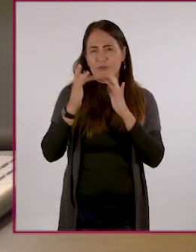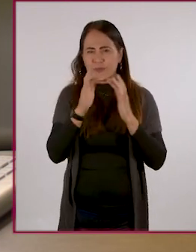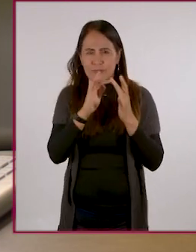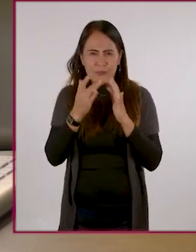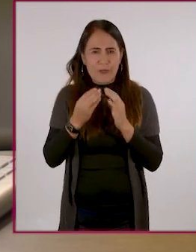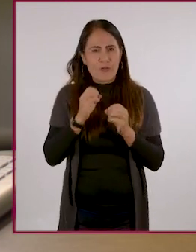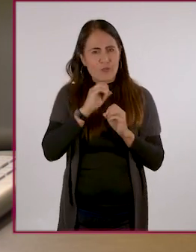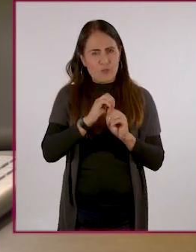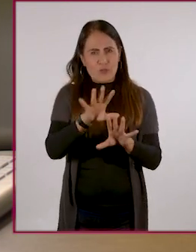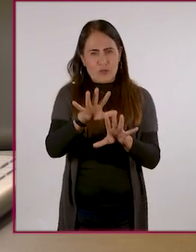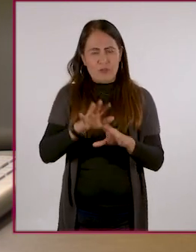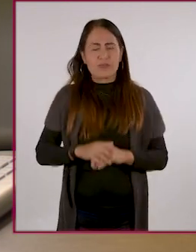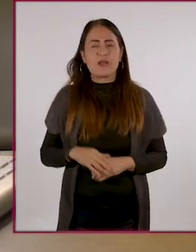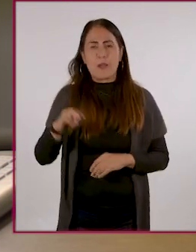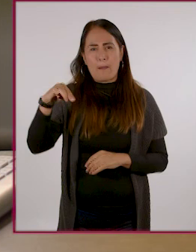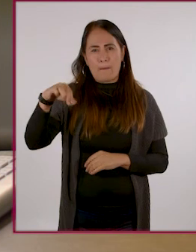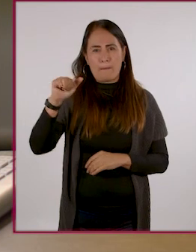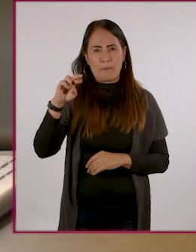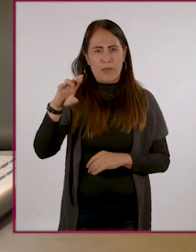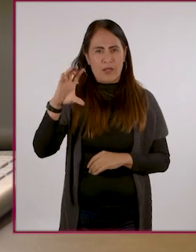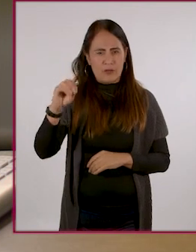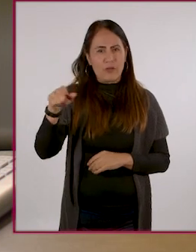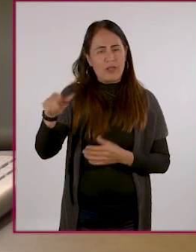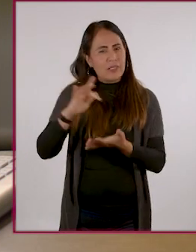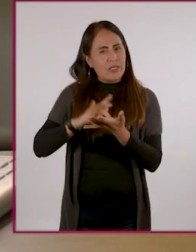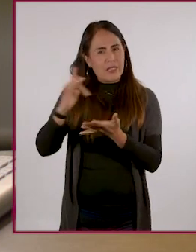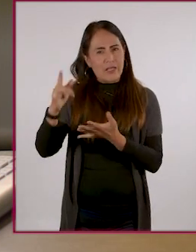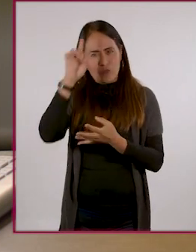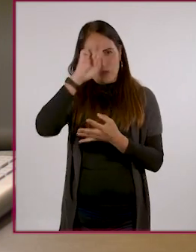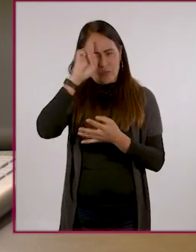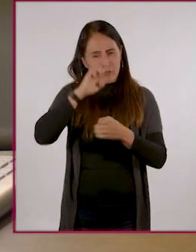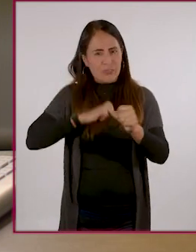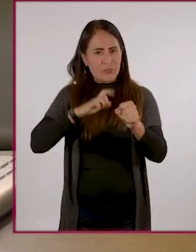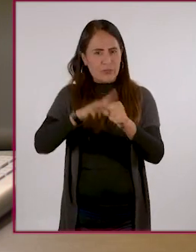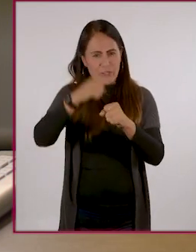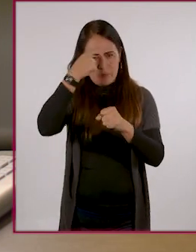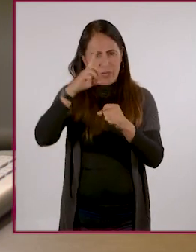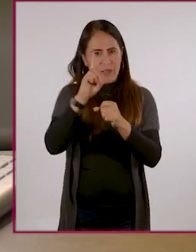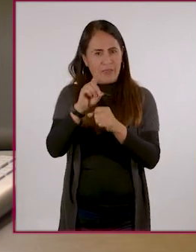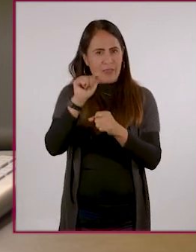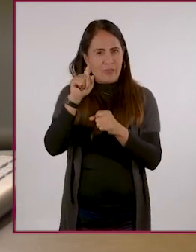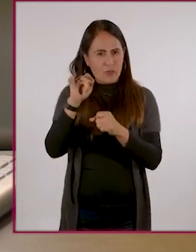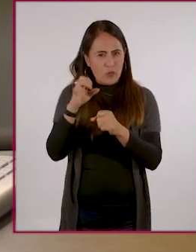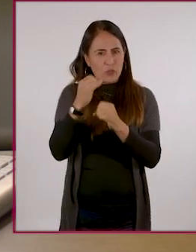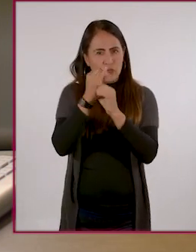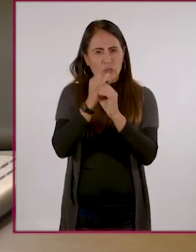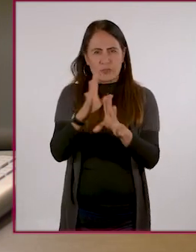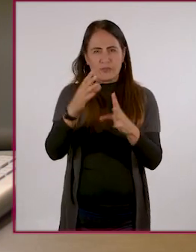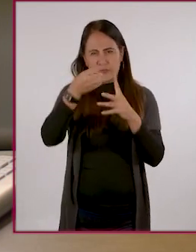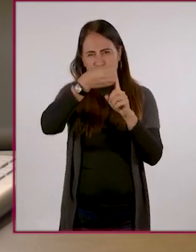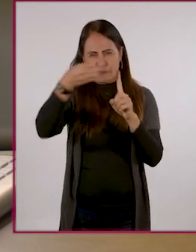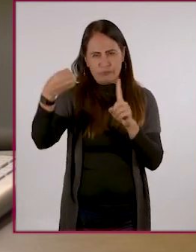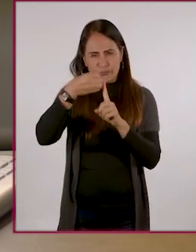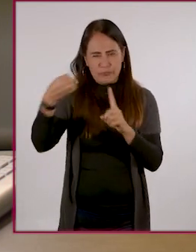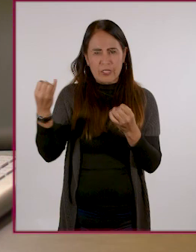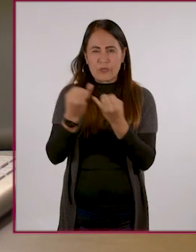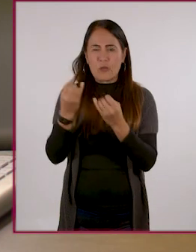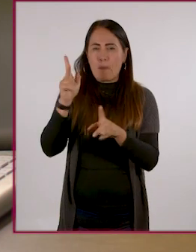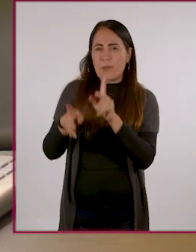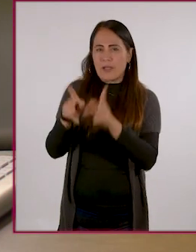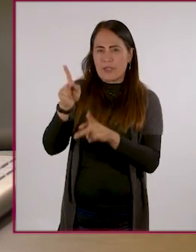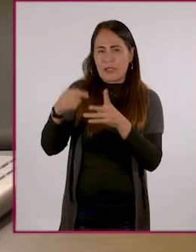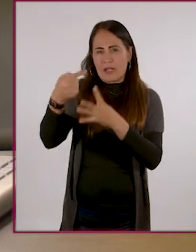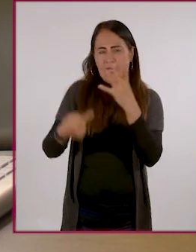otros. Compártanos sus comentarios por redes sociales. Agradecemos a Marco Yair por habernos compartido los trucos para ordenar mejor los datos y